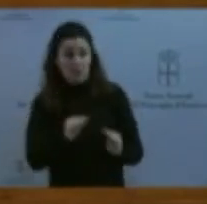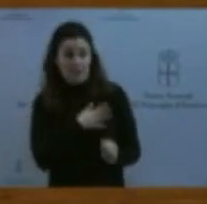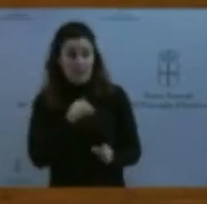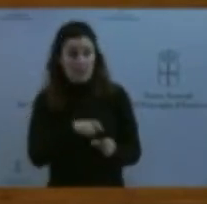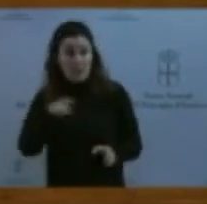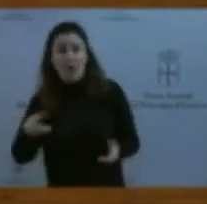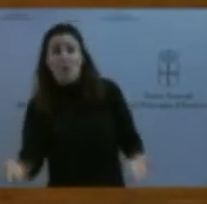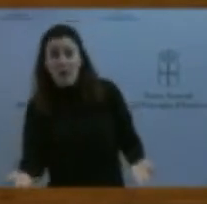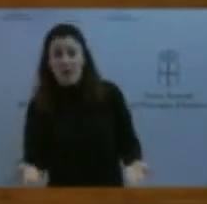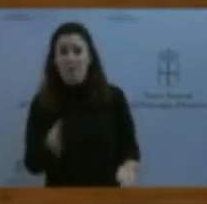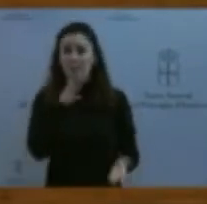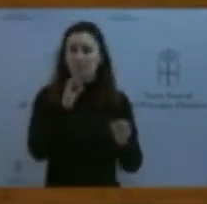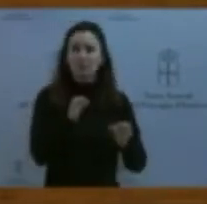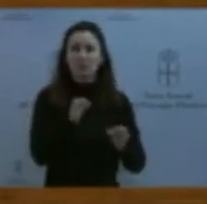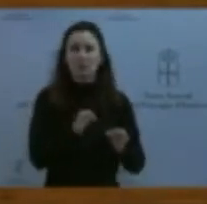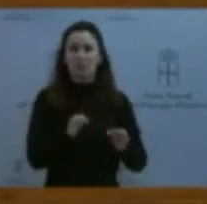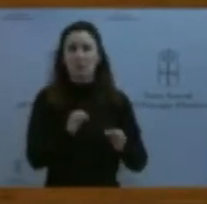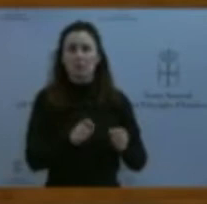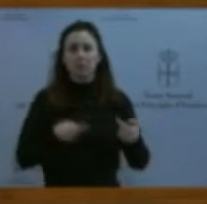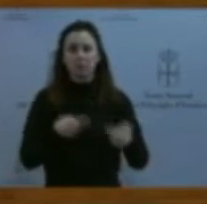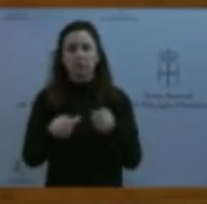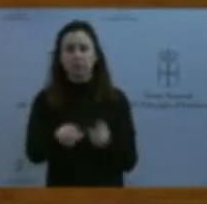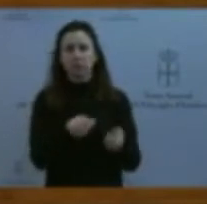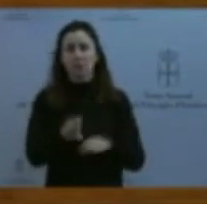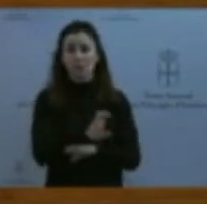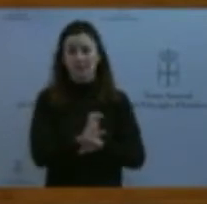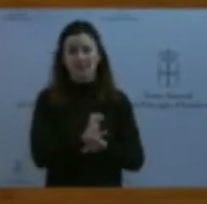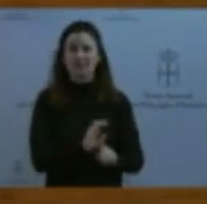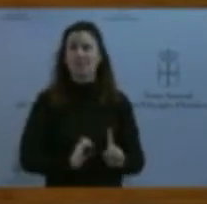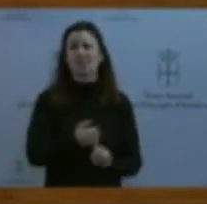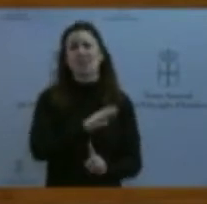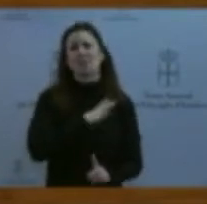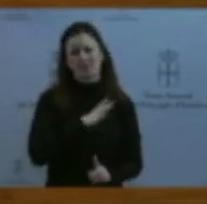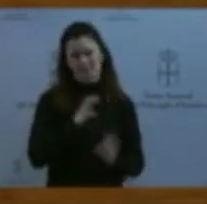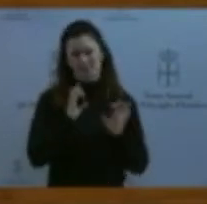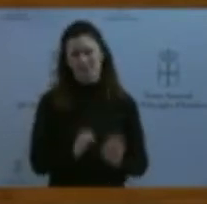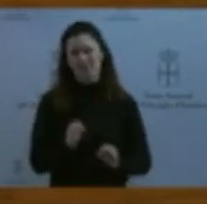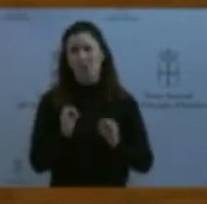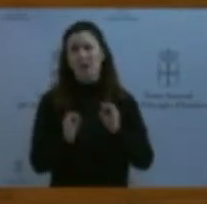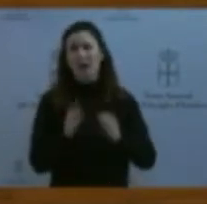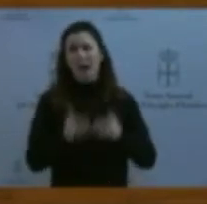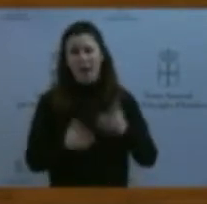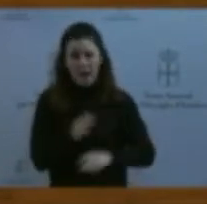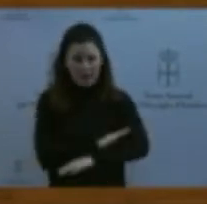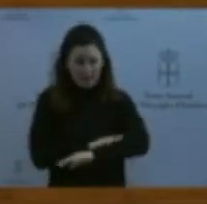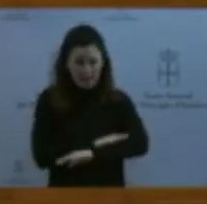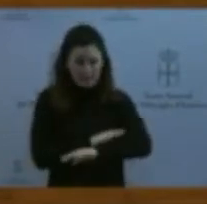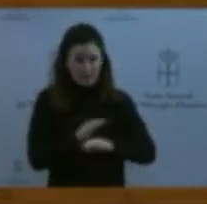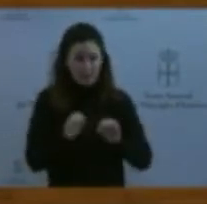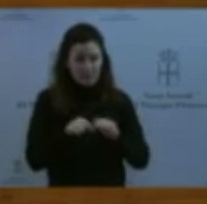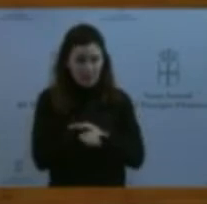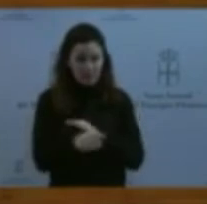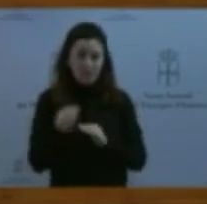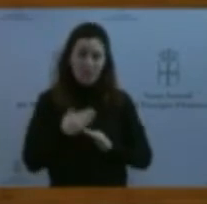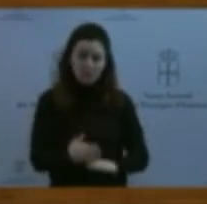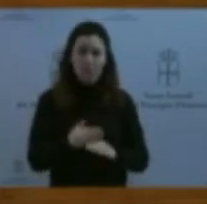consejerías, resuelvan esas tramitaciones administrativas con tiempo, con una programación suficiente. Y ustedes no pueden hablar